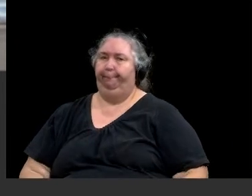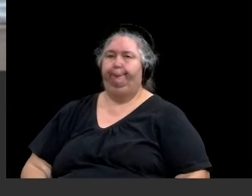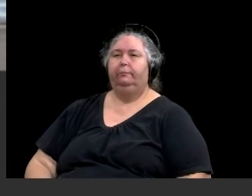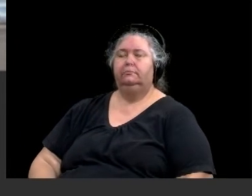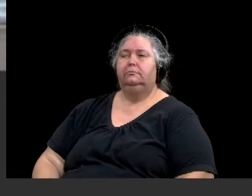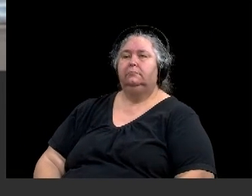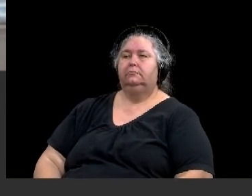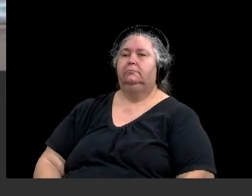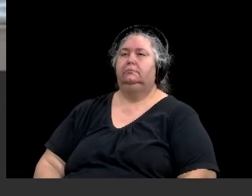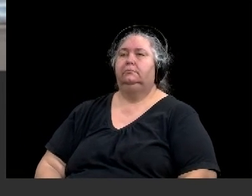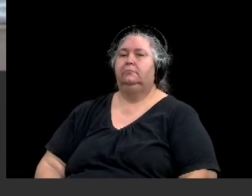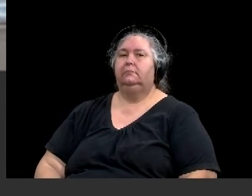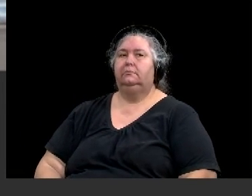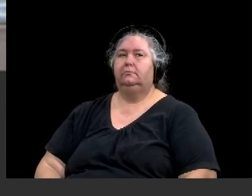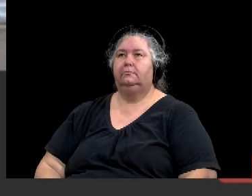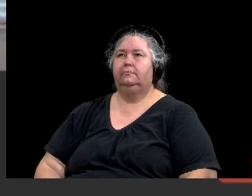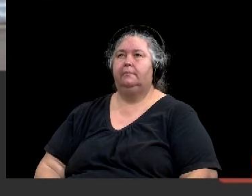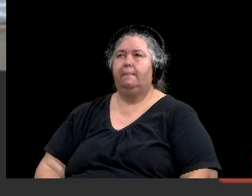hospital